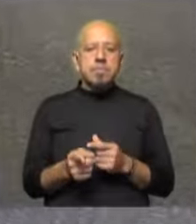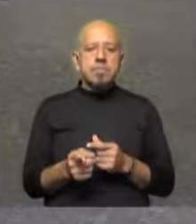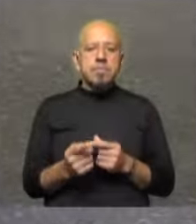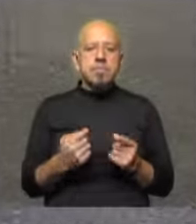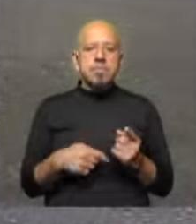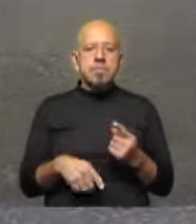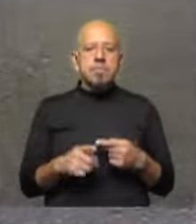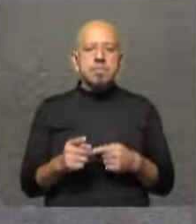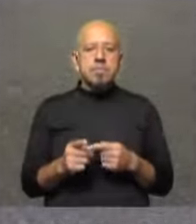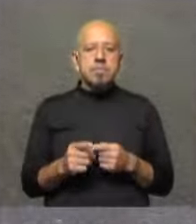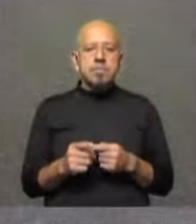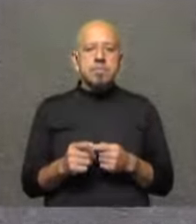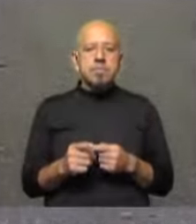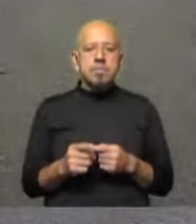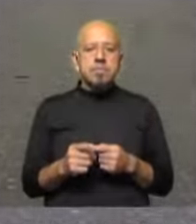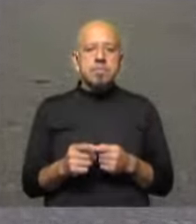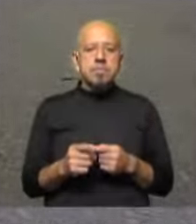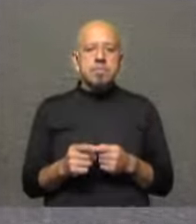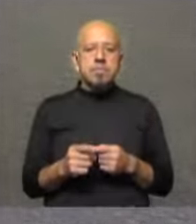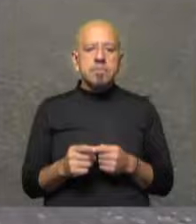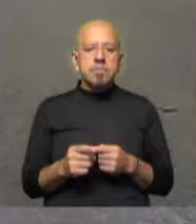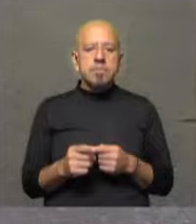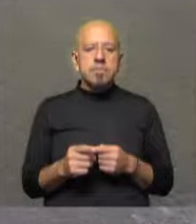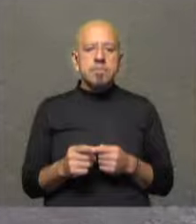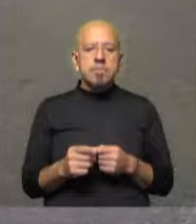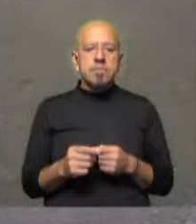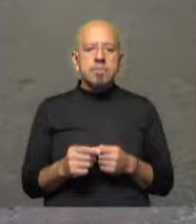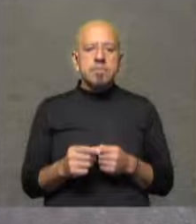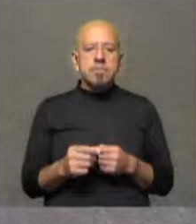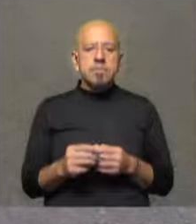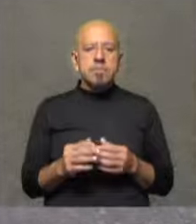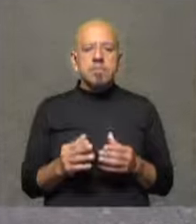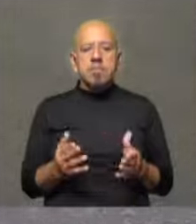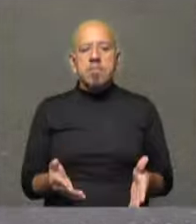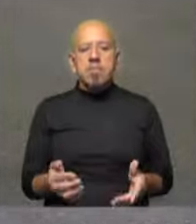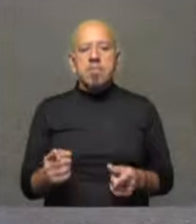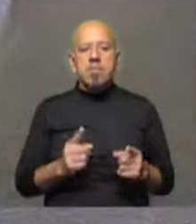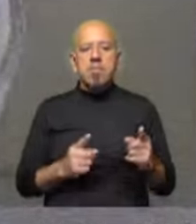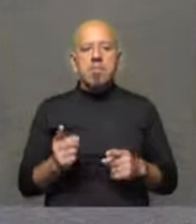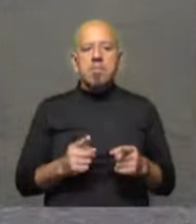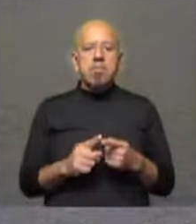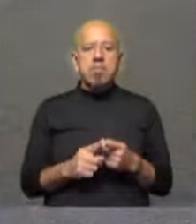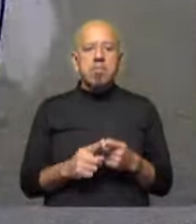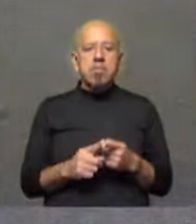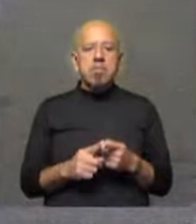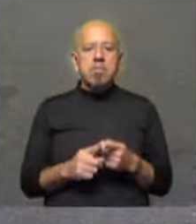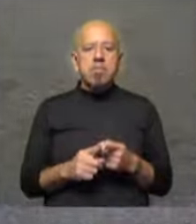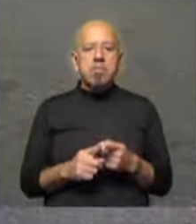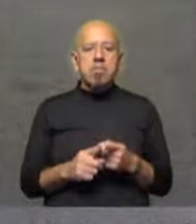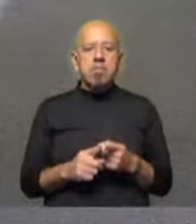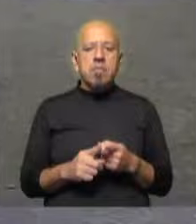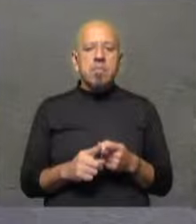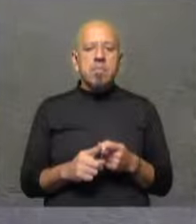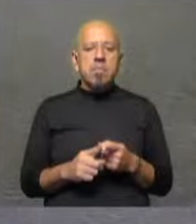entonces con esta comparsa. Van a ser, después de la comparsa, algunos conjuntos fuera de